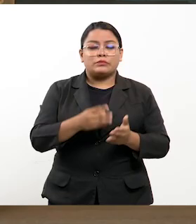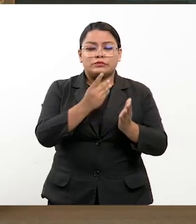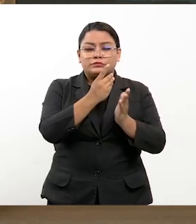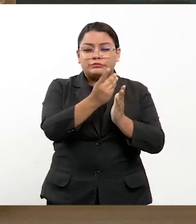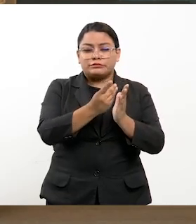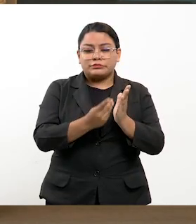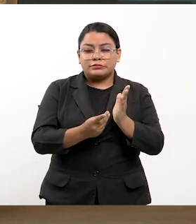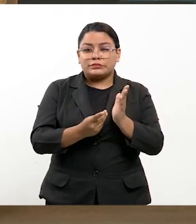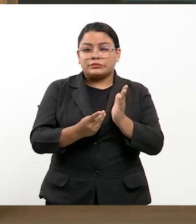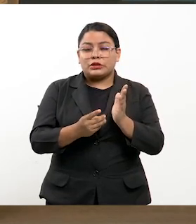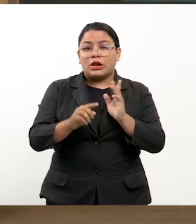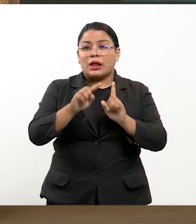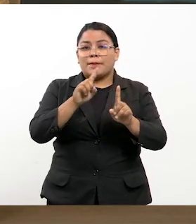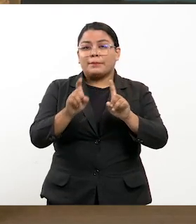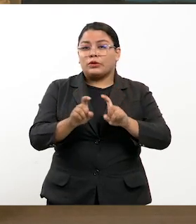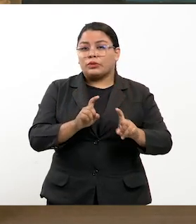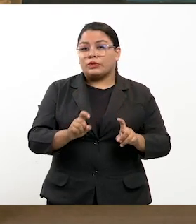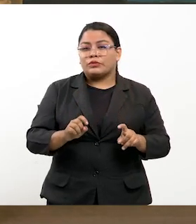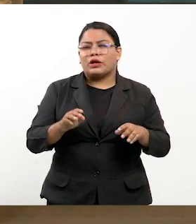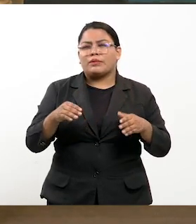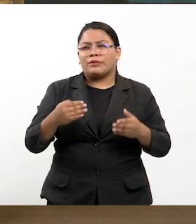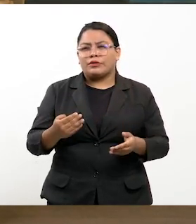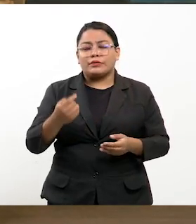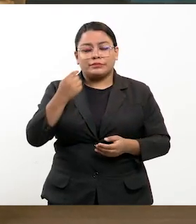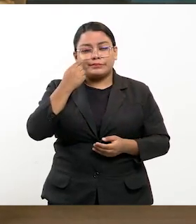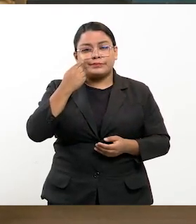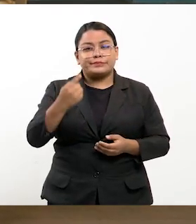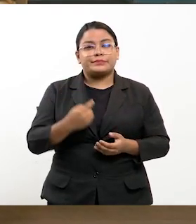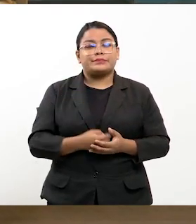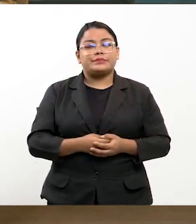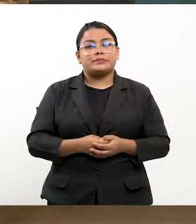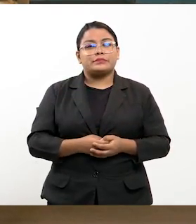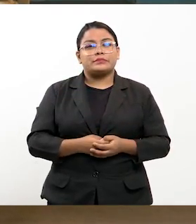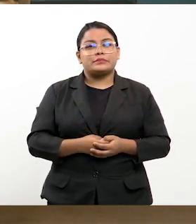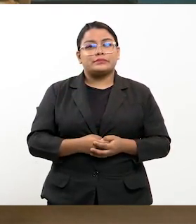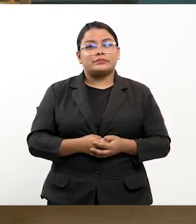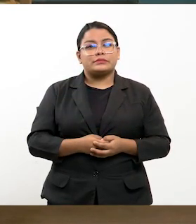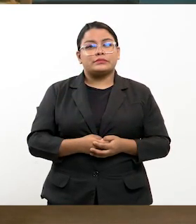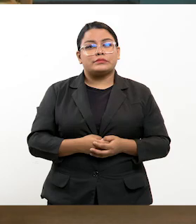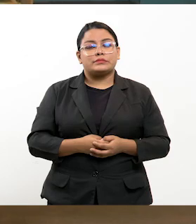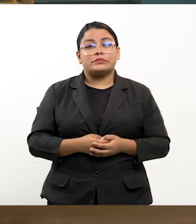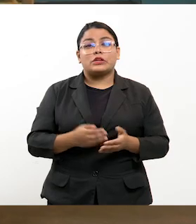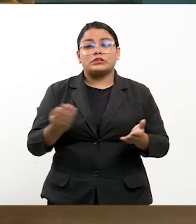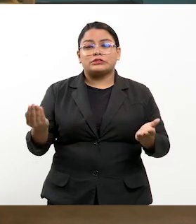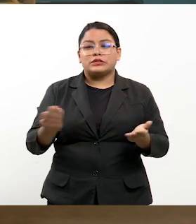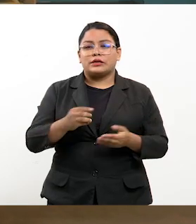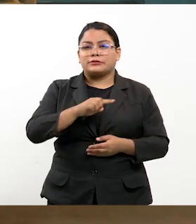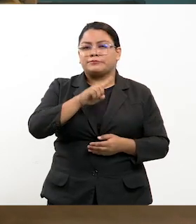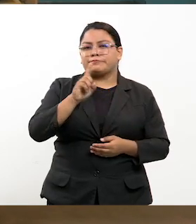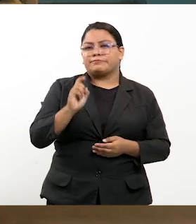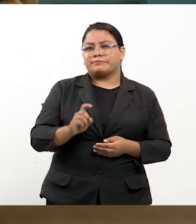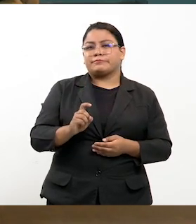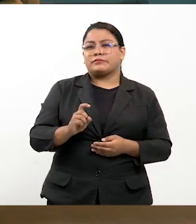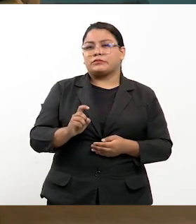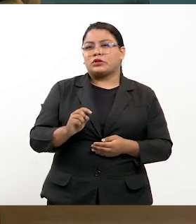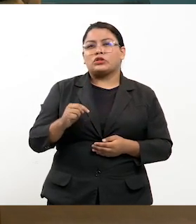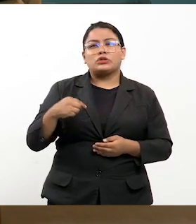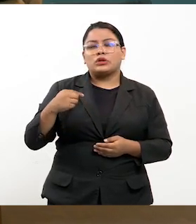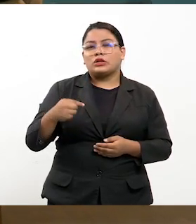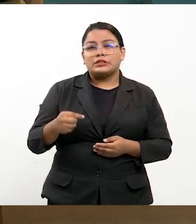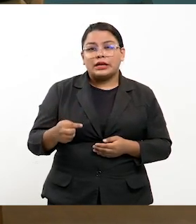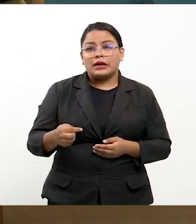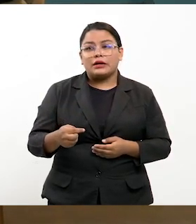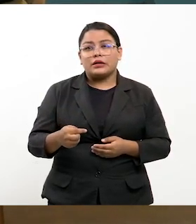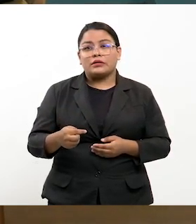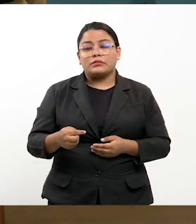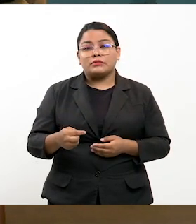de los ítems. Porque fíjate, Paola, que cuando se diseña un ítem, este ítem no siempre